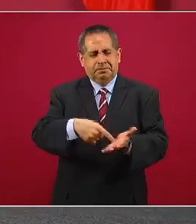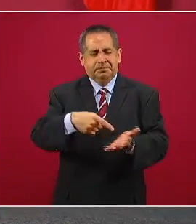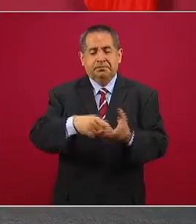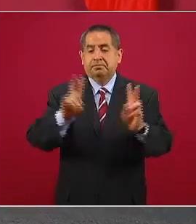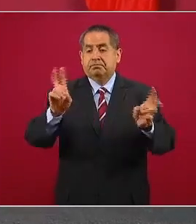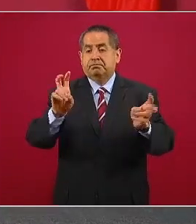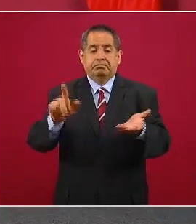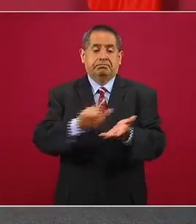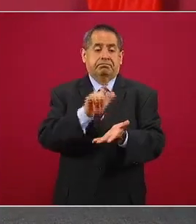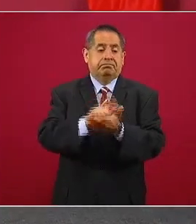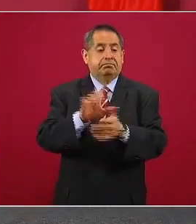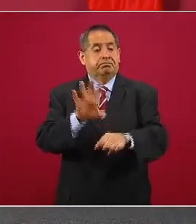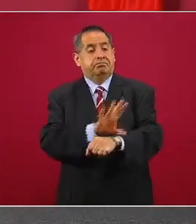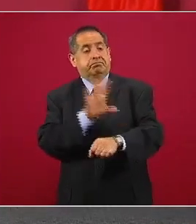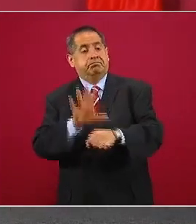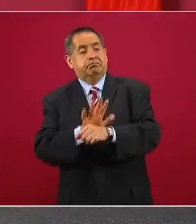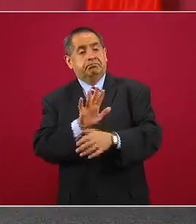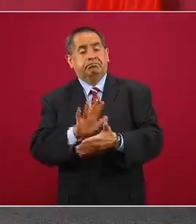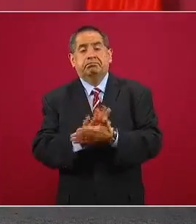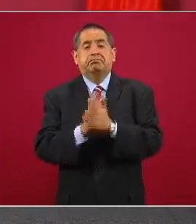reforma energética.